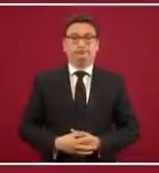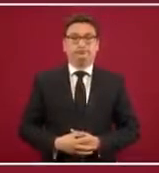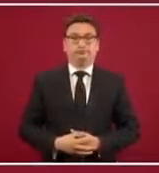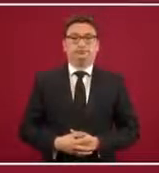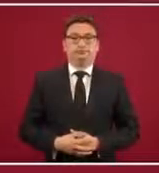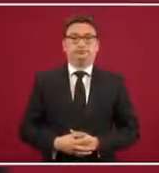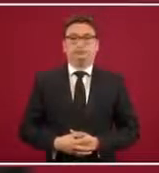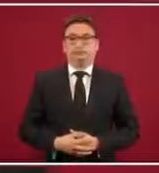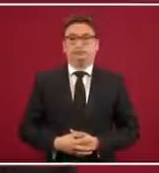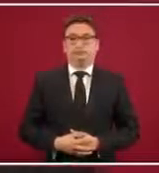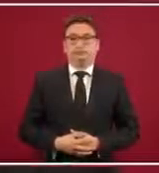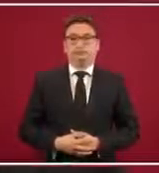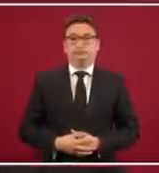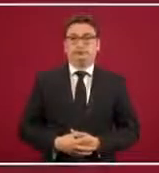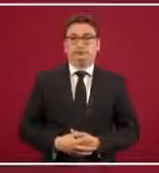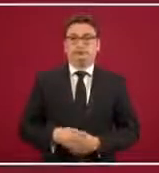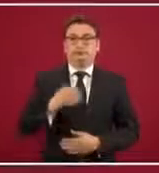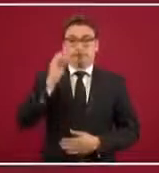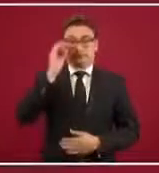Y la justicia